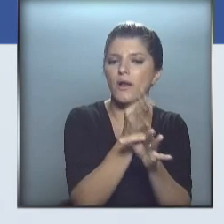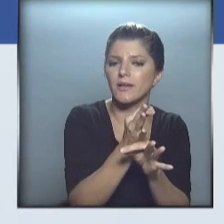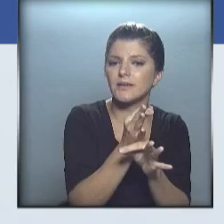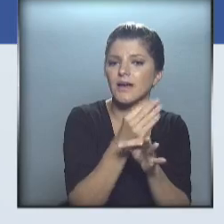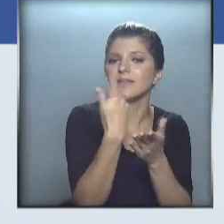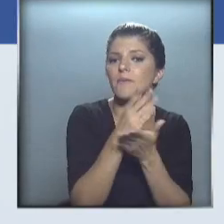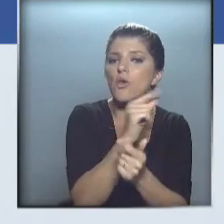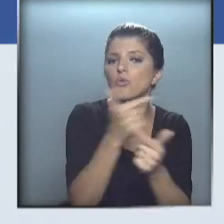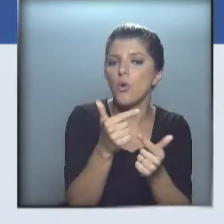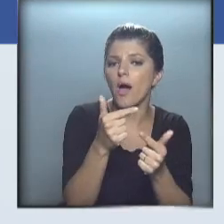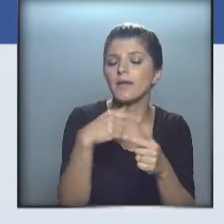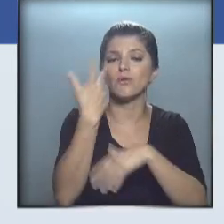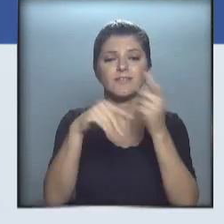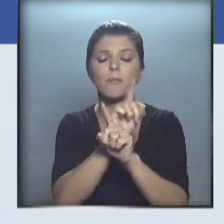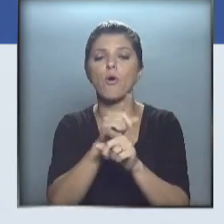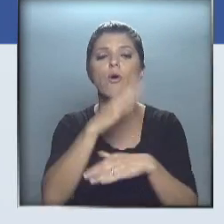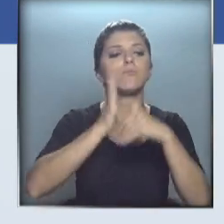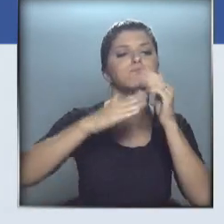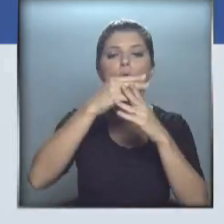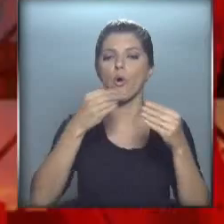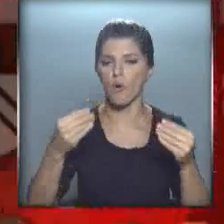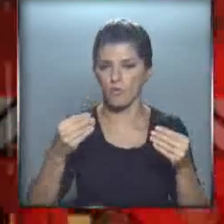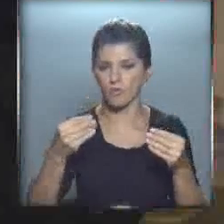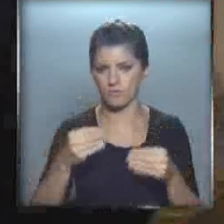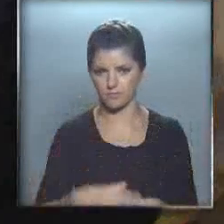sin discriminación ni violencia?